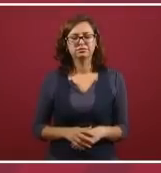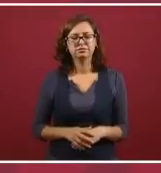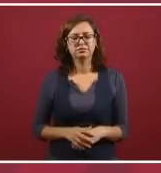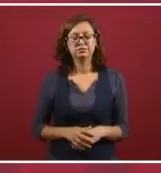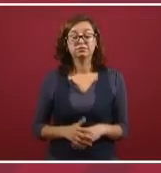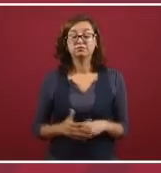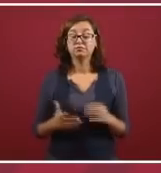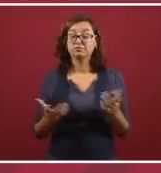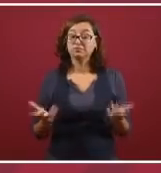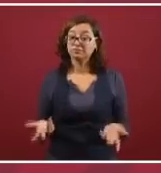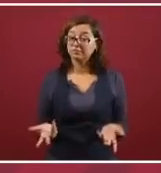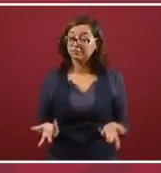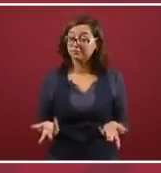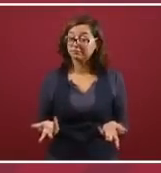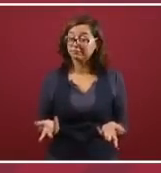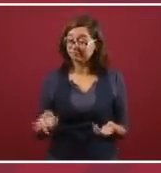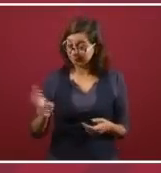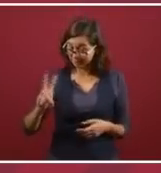Lo cierto es